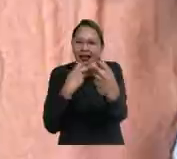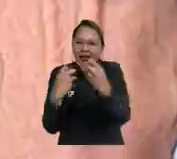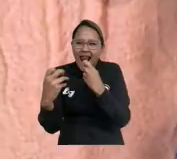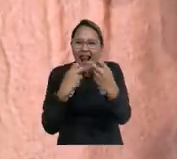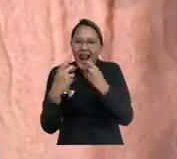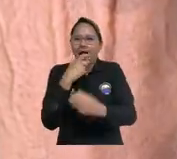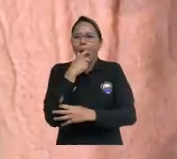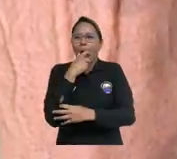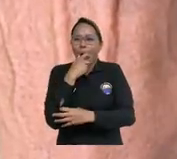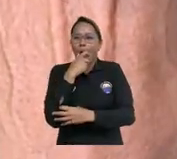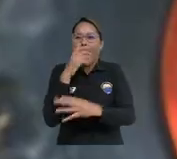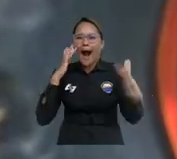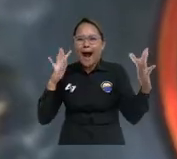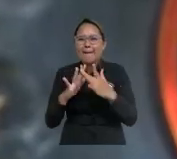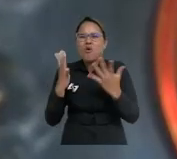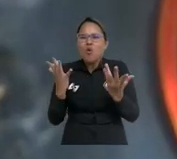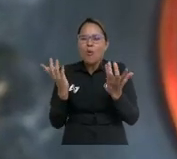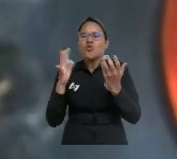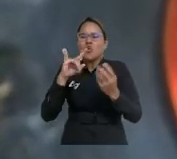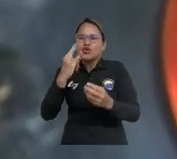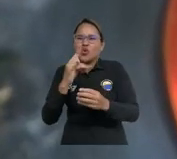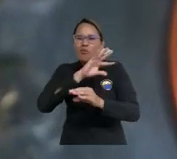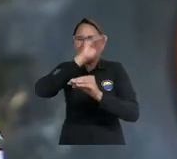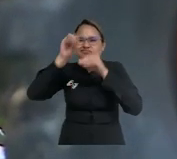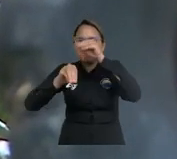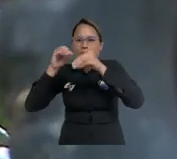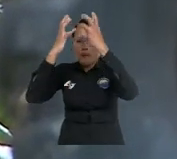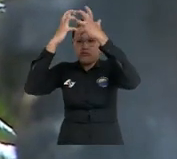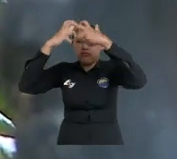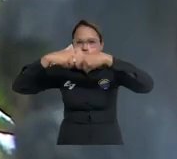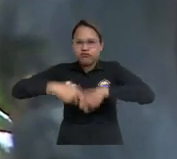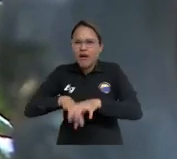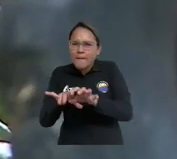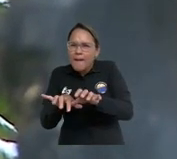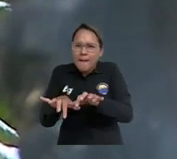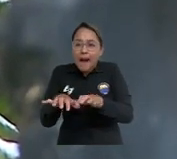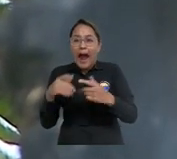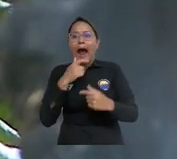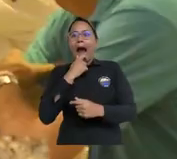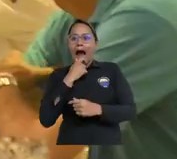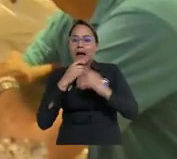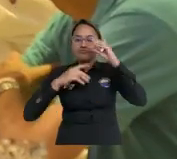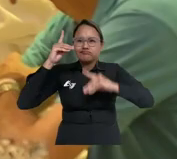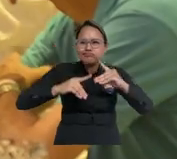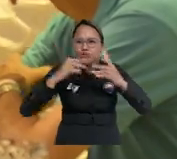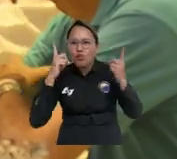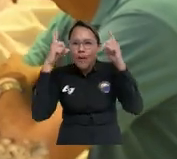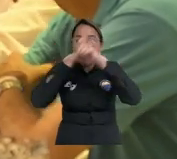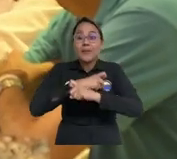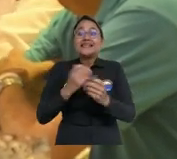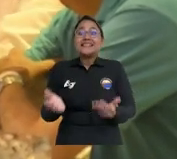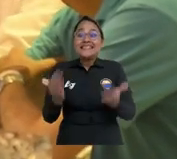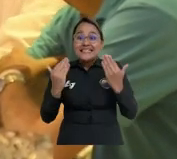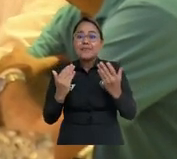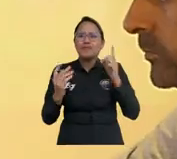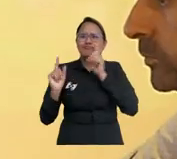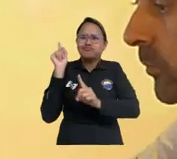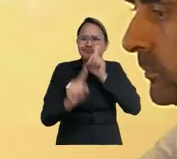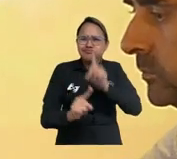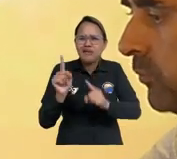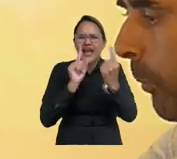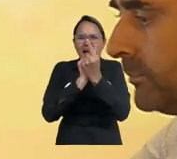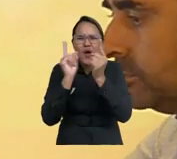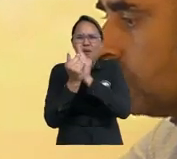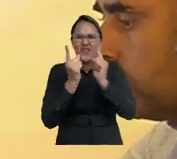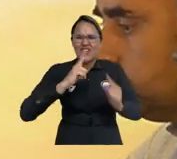robótica, tenemos cómo poder a través del análisis de datos tomar decisiones. El diálogo entre ambas instituciones se